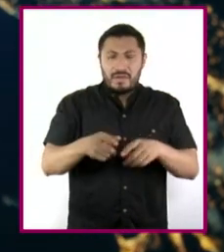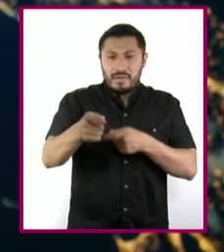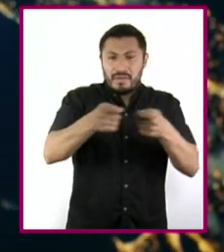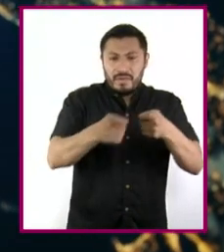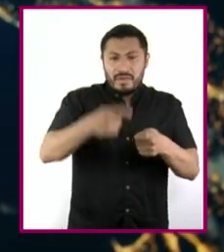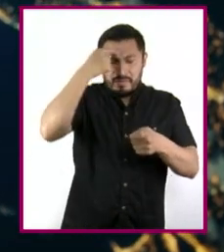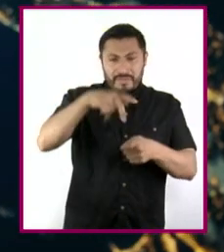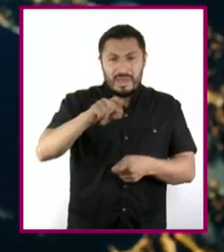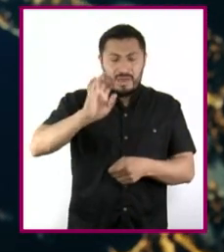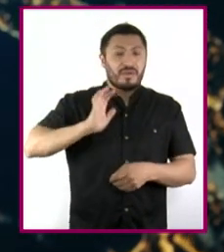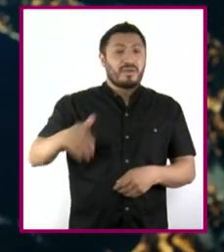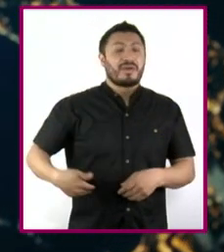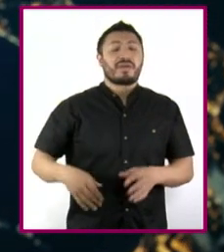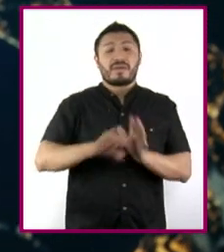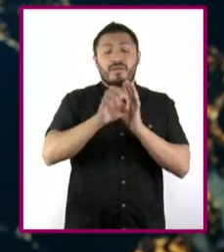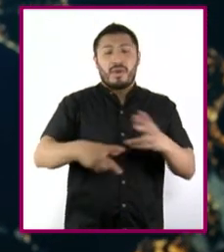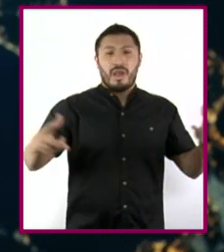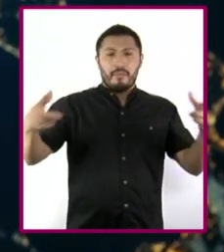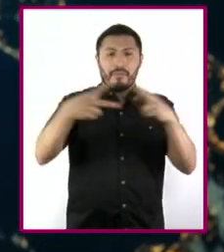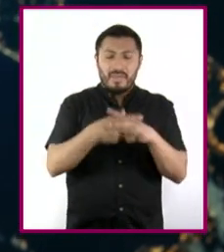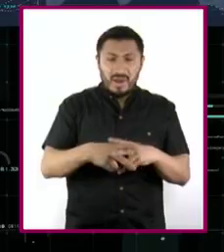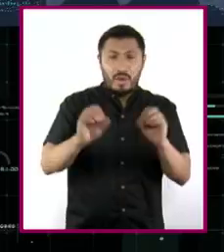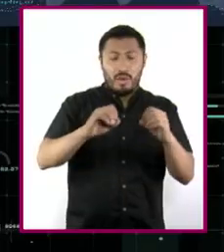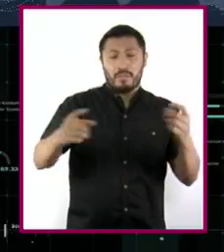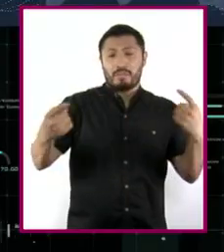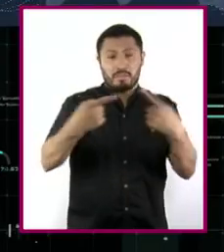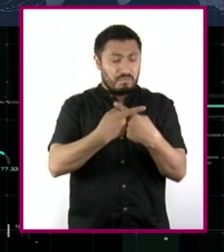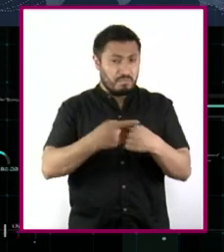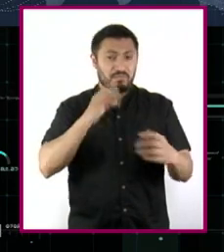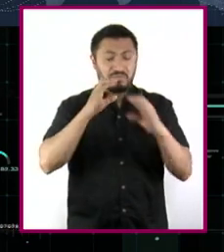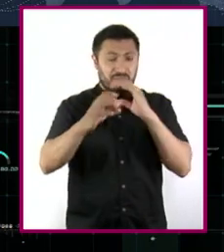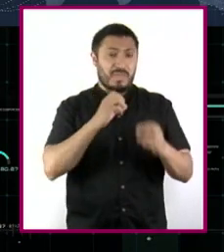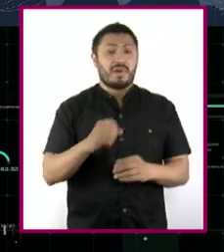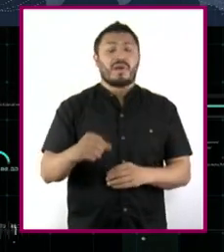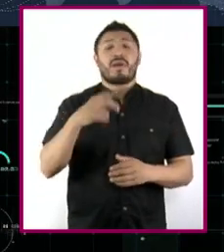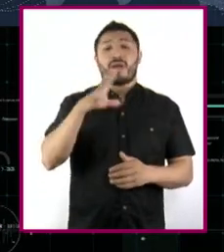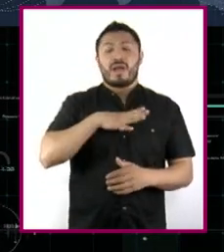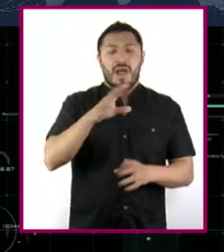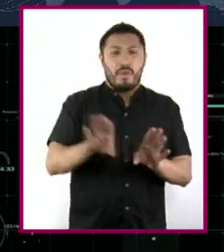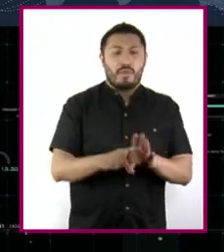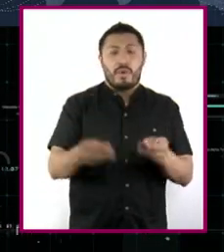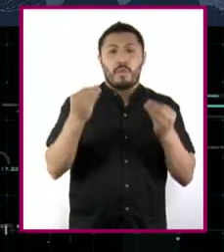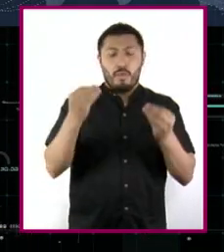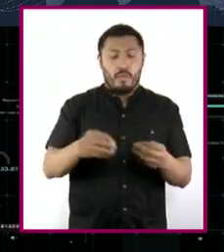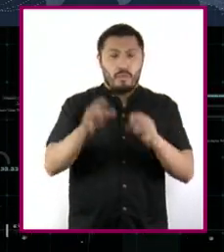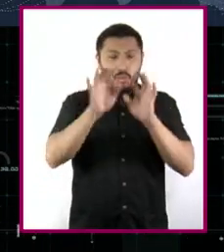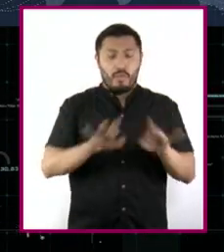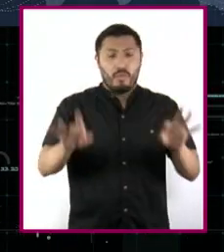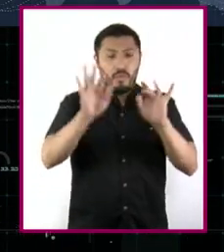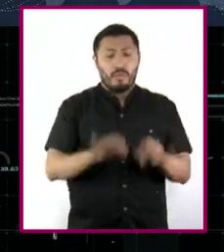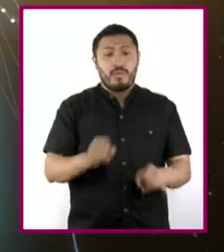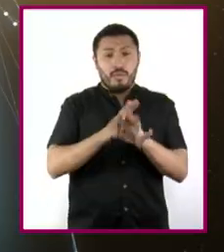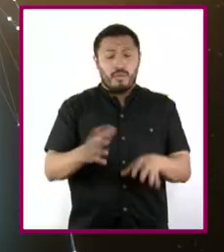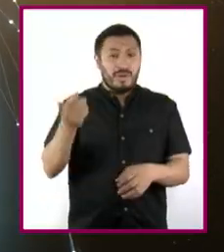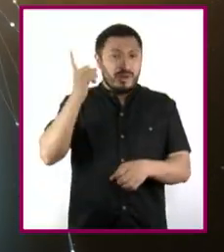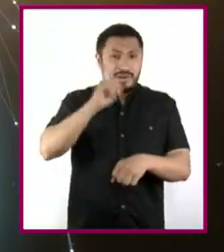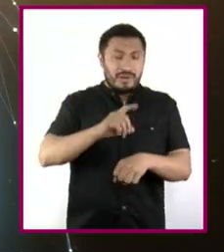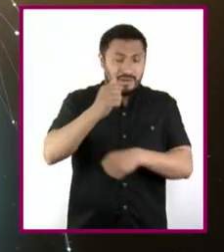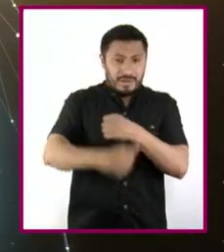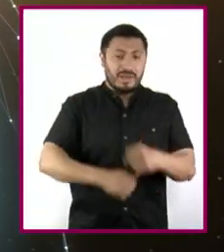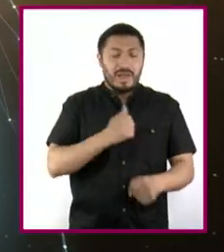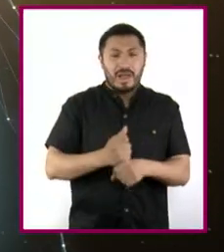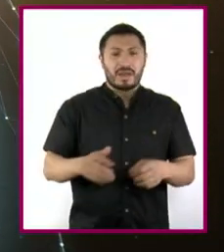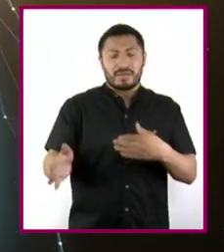evitar algún accidente, como una colisión o interferencias. Para ello existe una extensa base de datos que se actualiza todos los años. Hasta abril